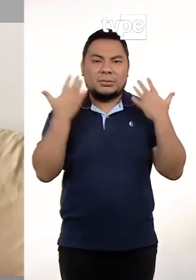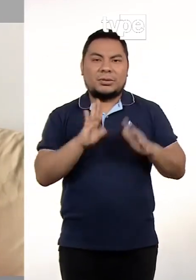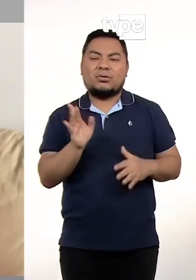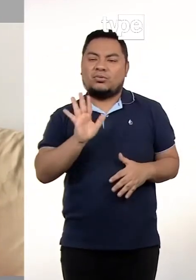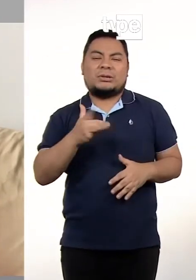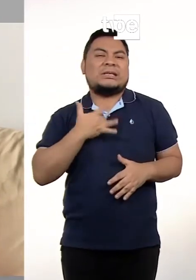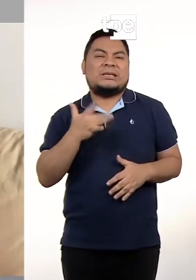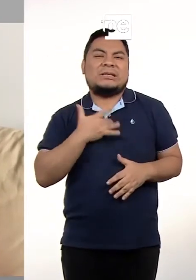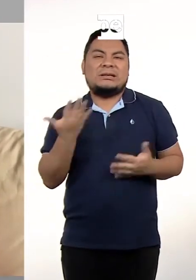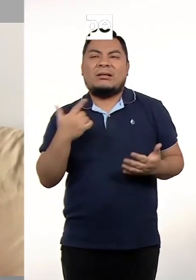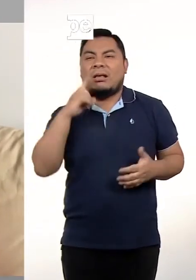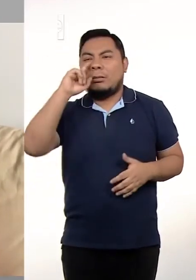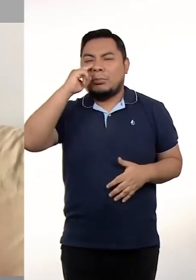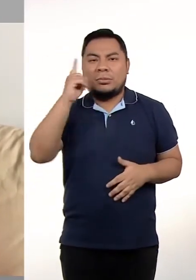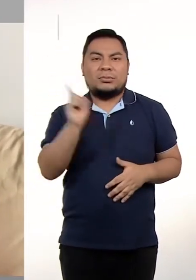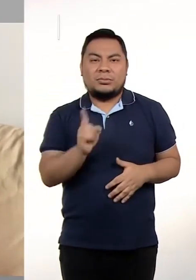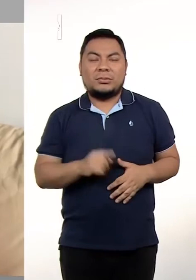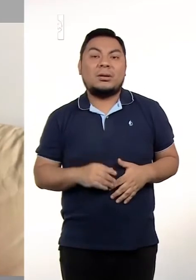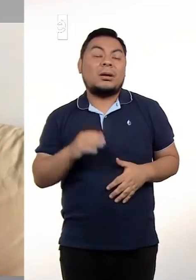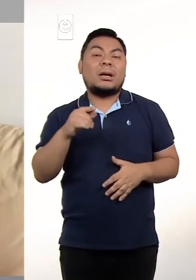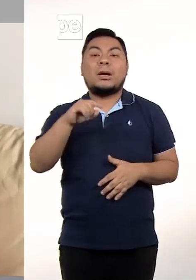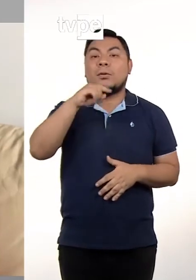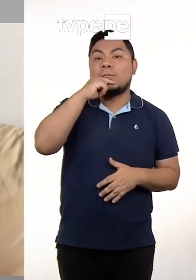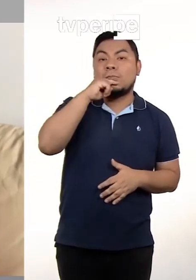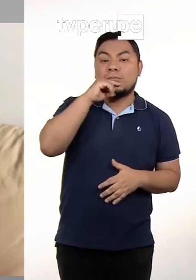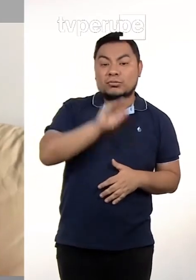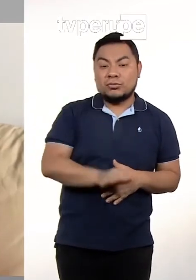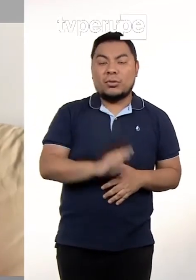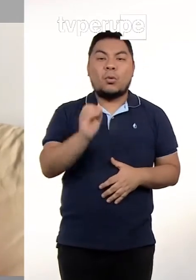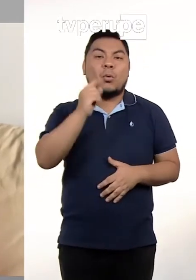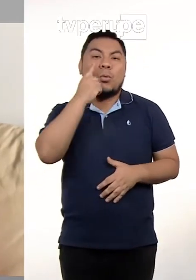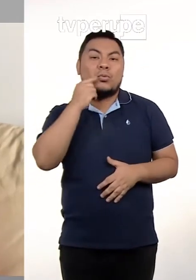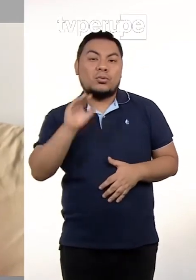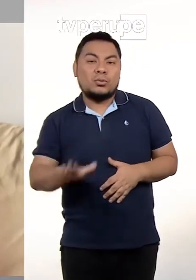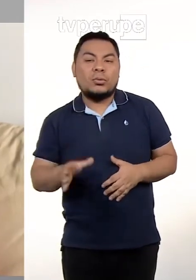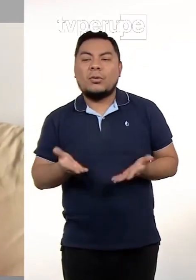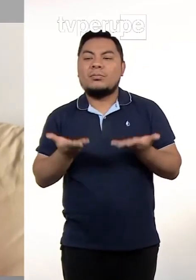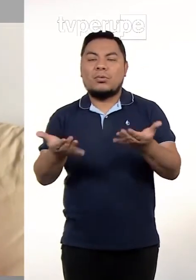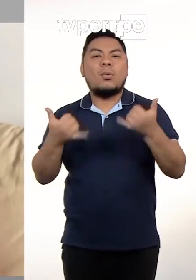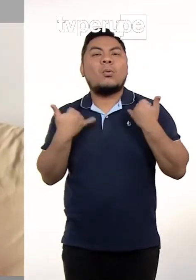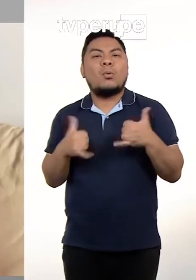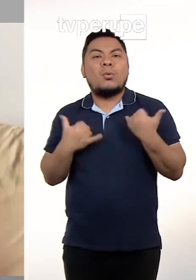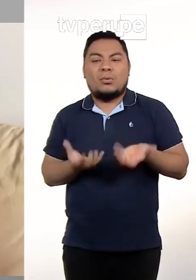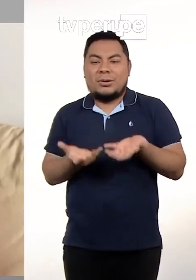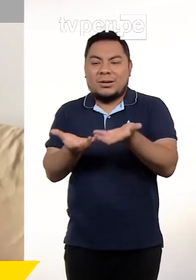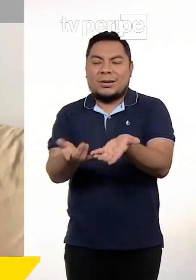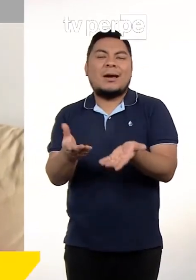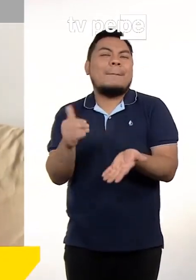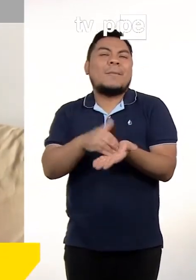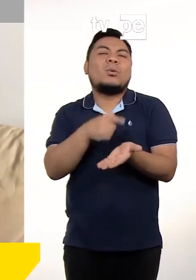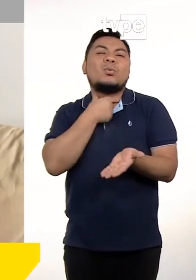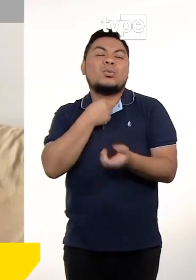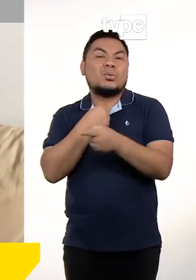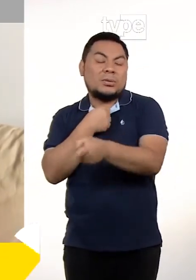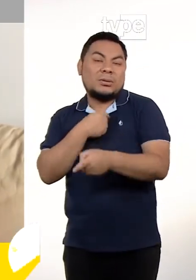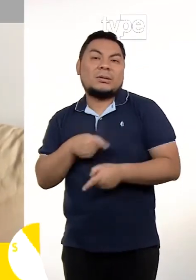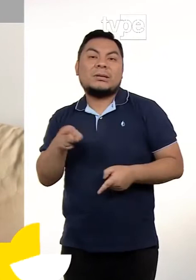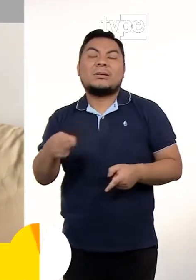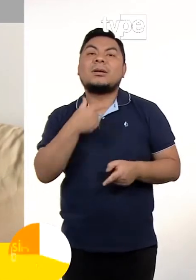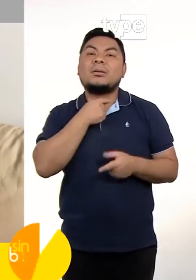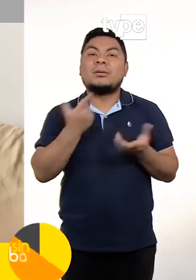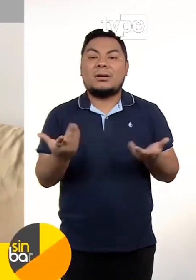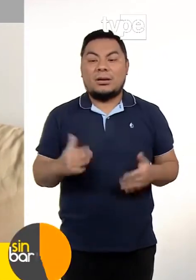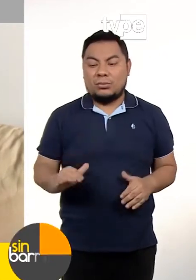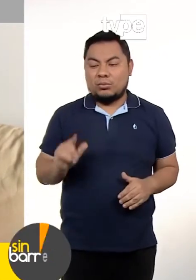entretenidos, que no se sientan aburridos. Si es una niña o un niño, ponerle sus juguetes, lo que más le gusta. Si